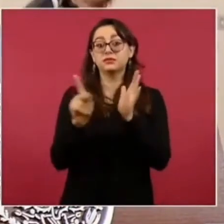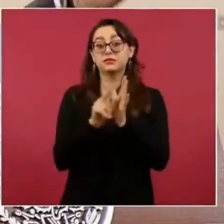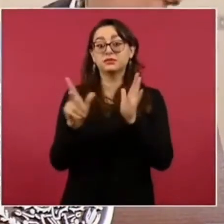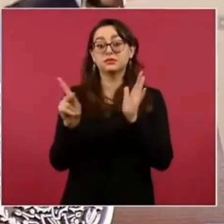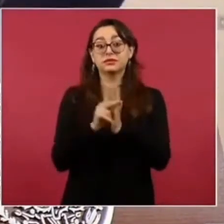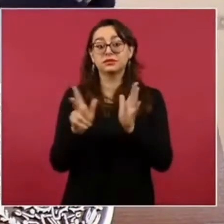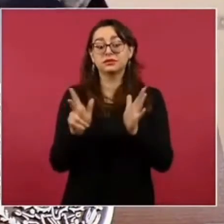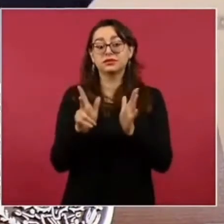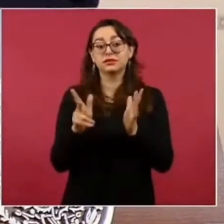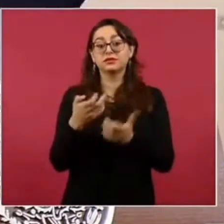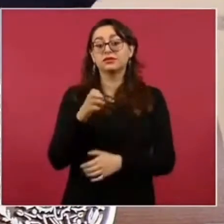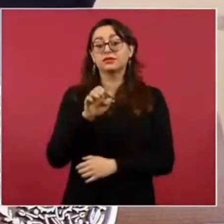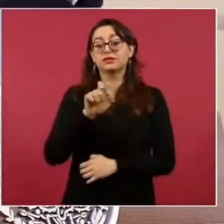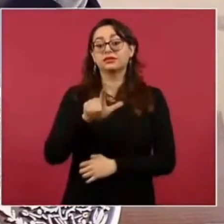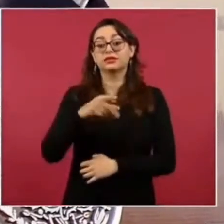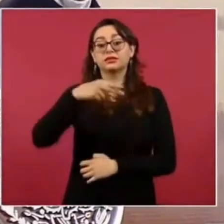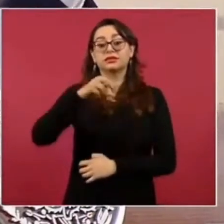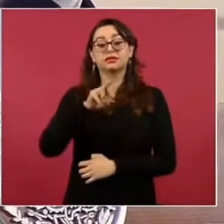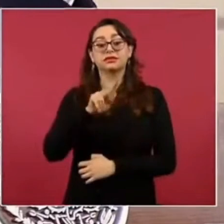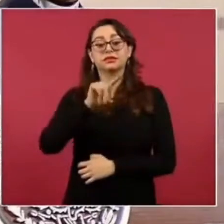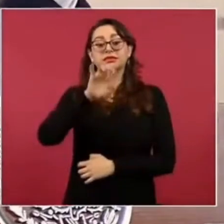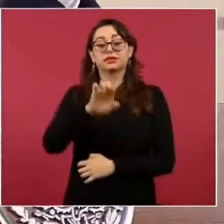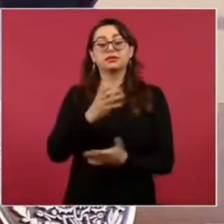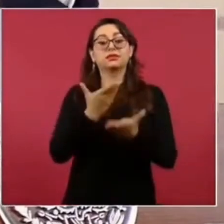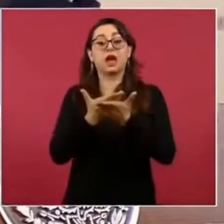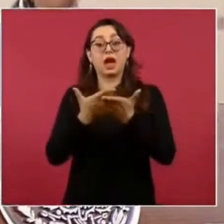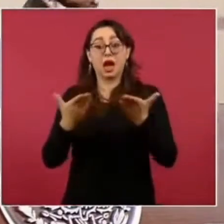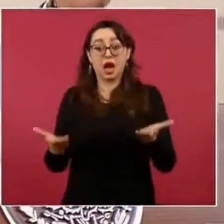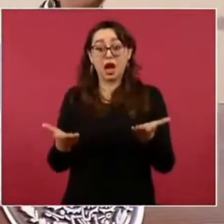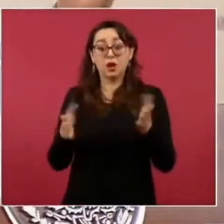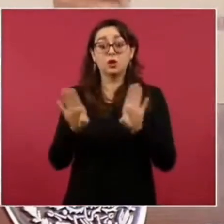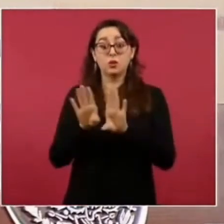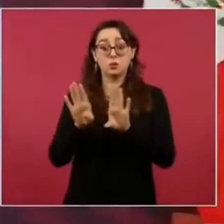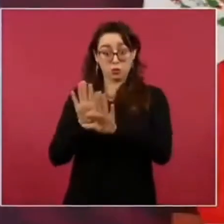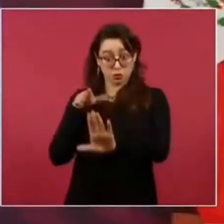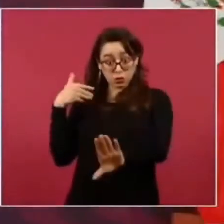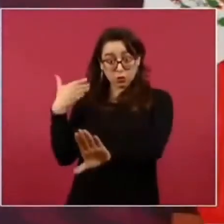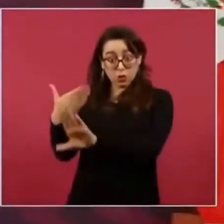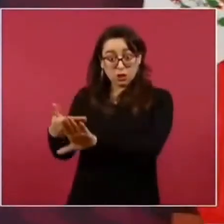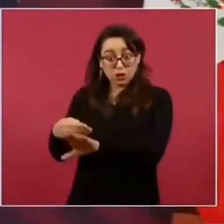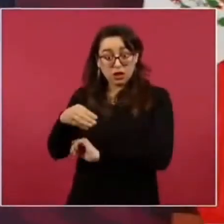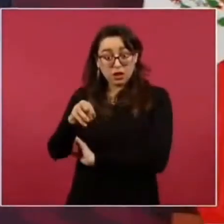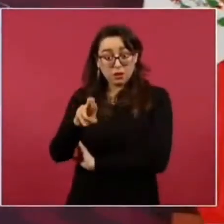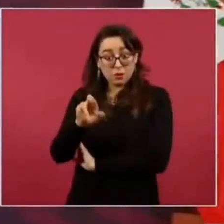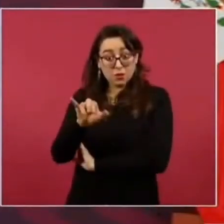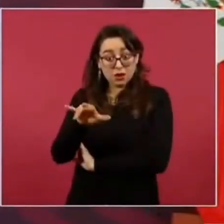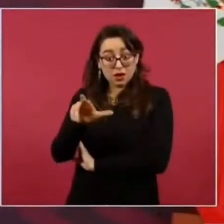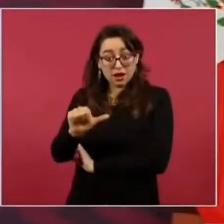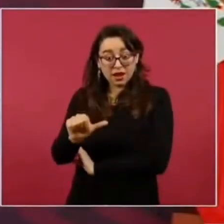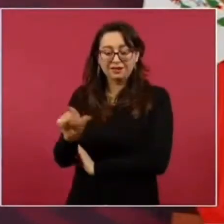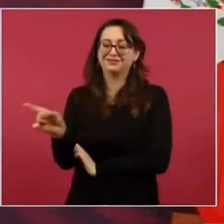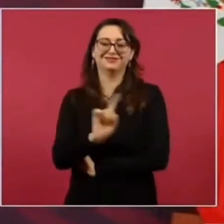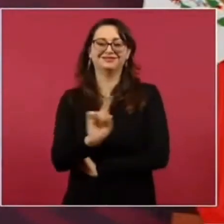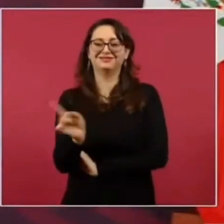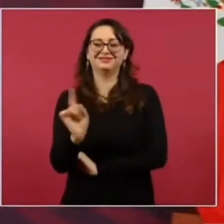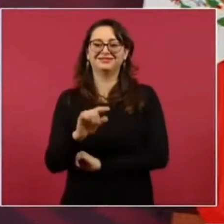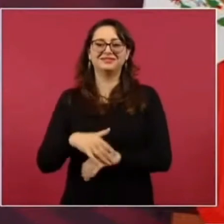Pues están apoyando al candidato del PRI y del